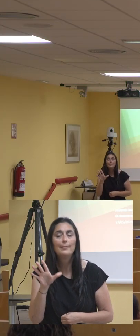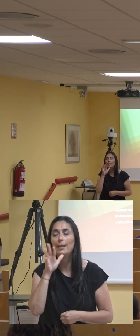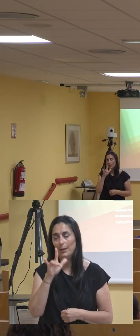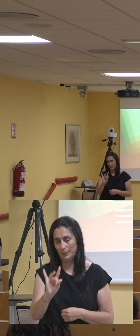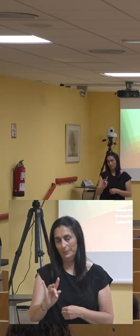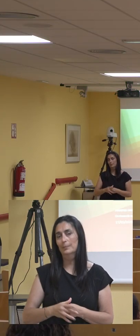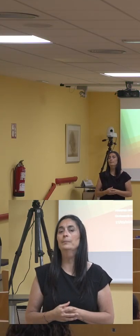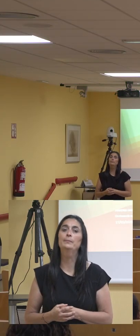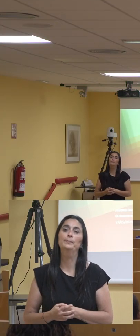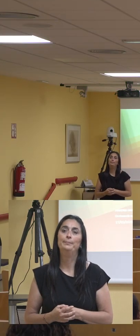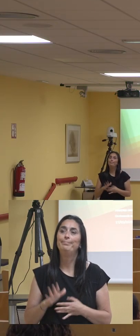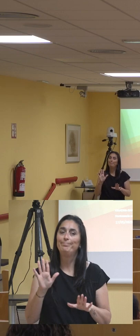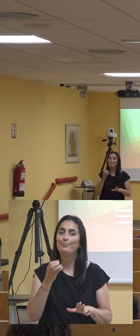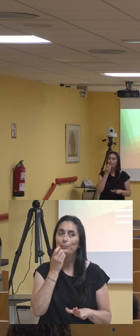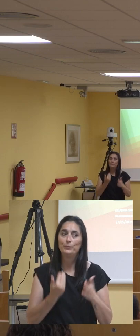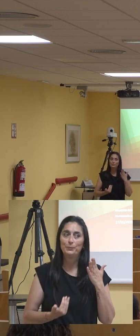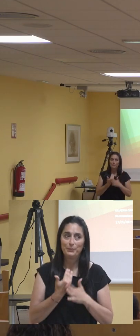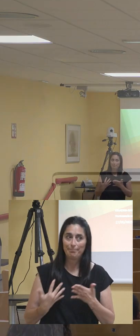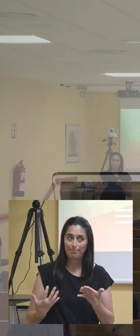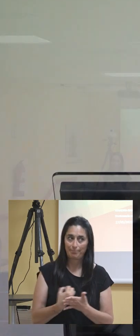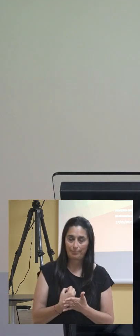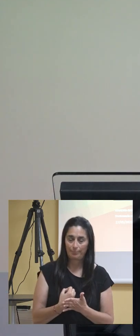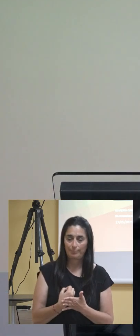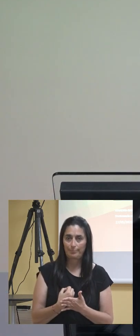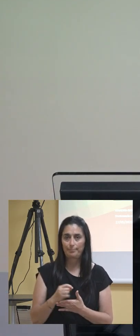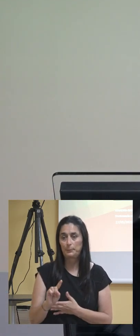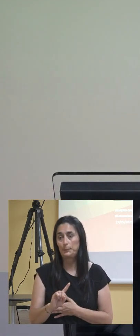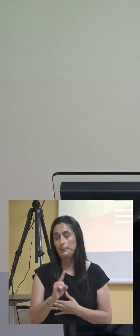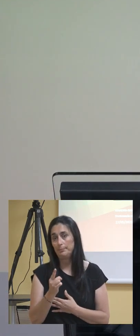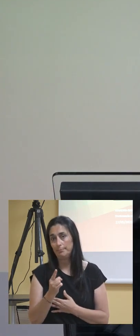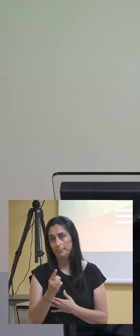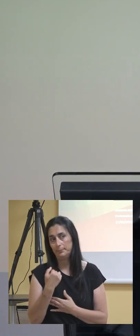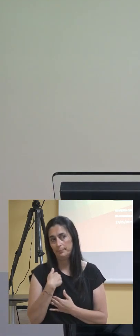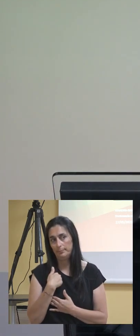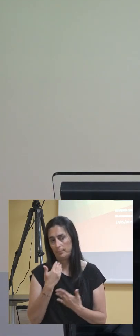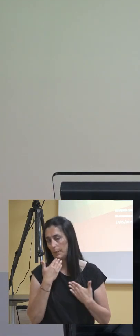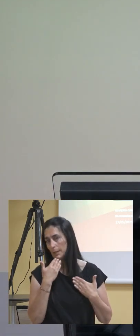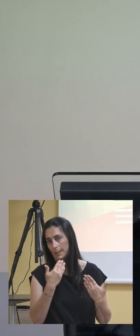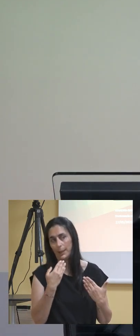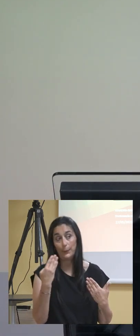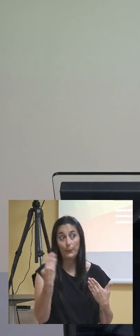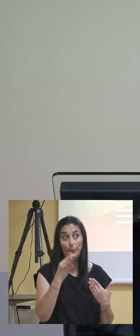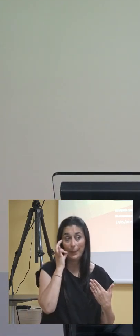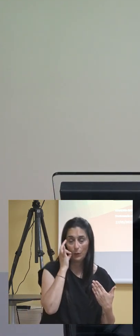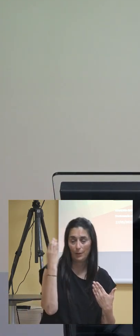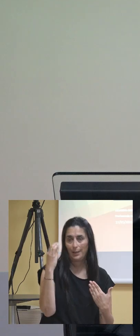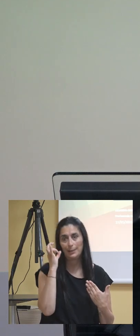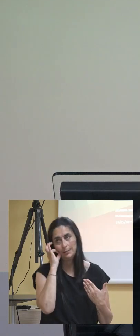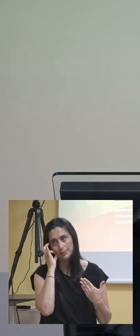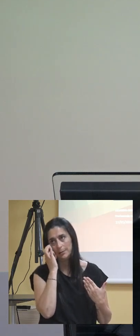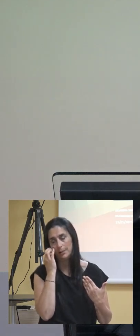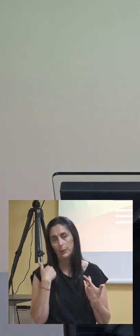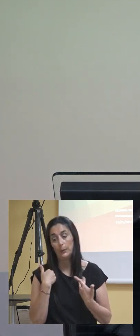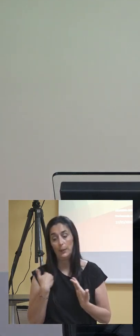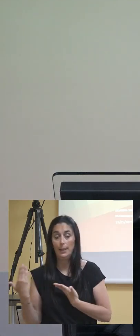Ahora sí. Bueno, buenos días a todos. En primer lugar, quería agradeceros, Begoña, Cristina, por haberme